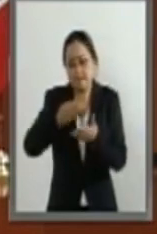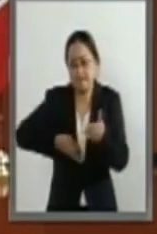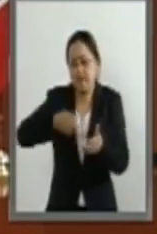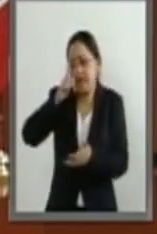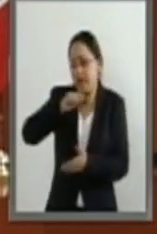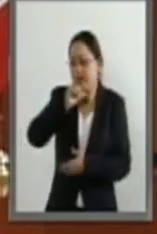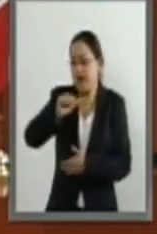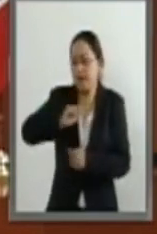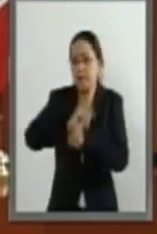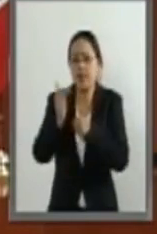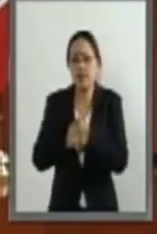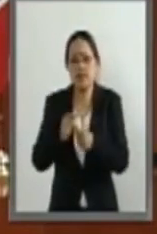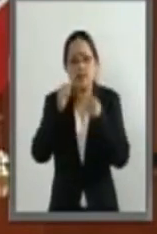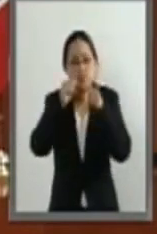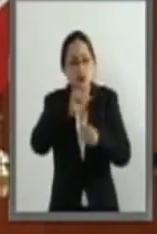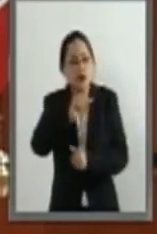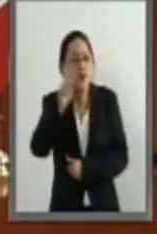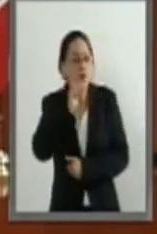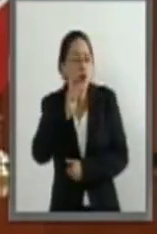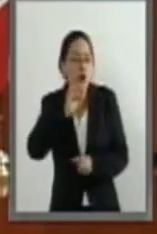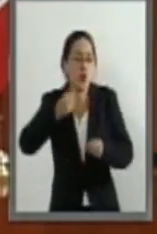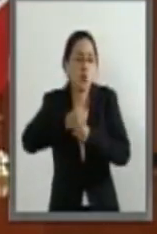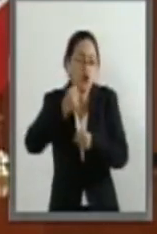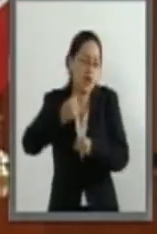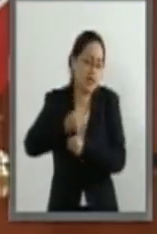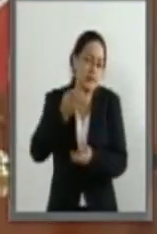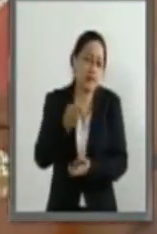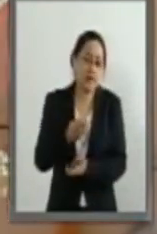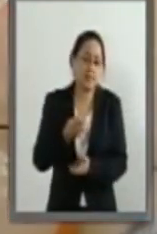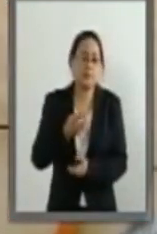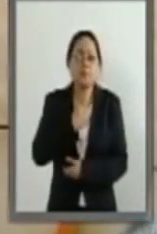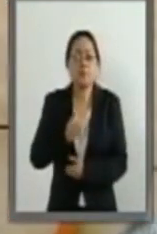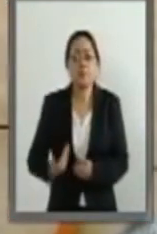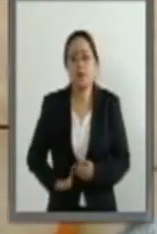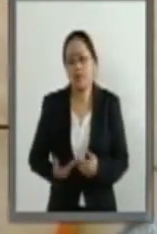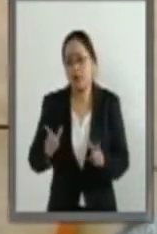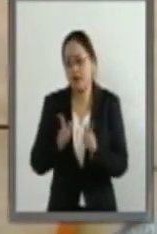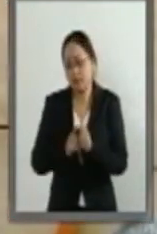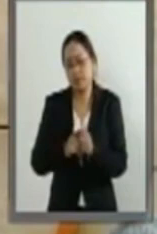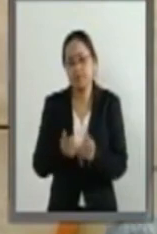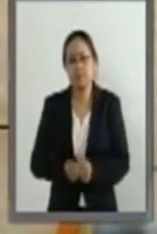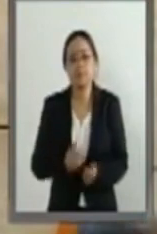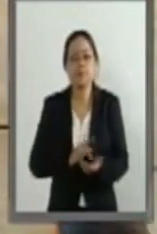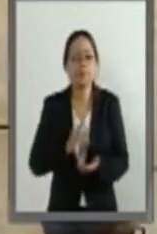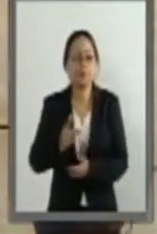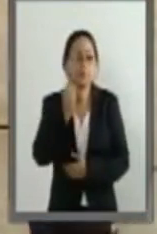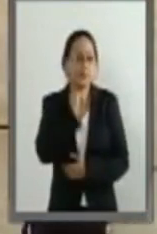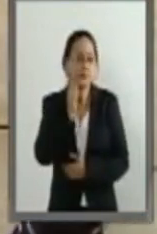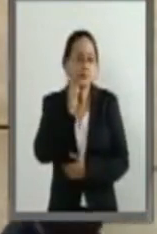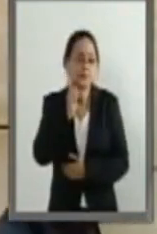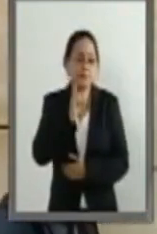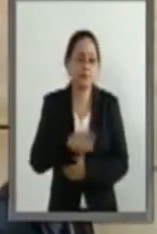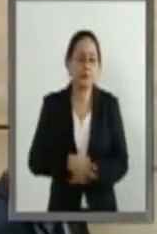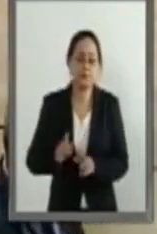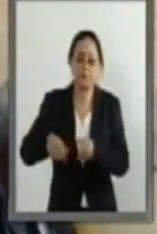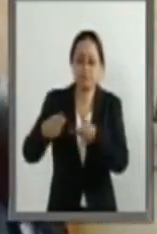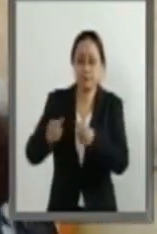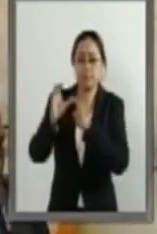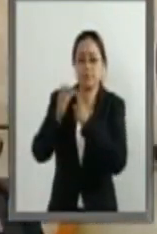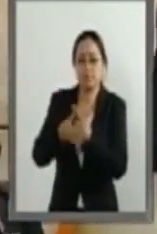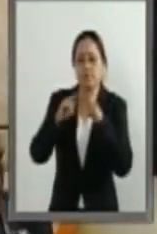en atención a la mujer y a la violencia en general. Es cuanto, Presidenta. Gracias, senadora. Túrnese a las